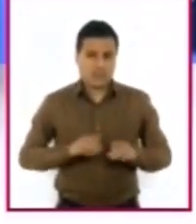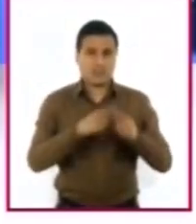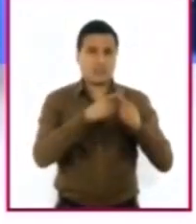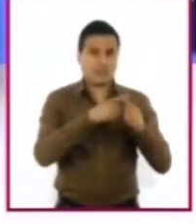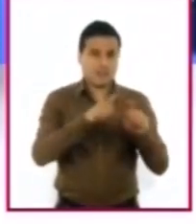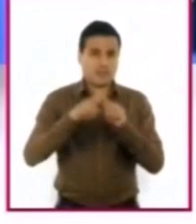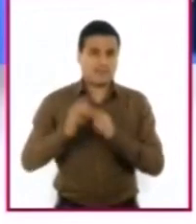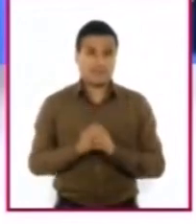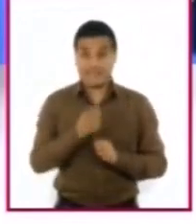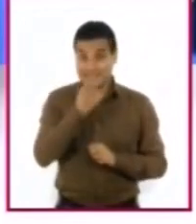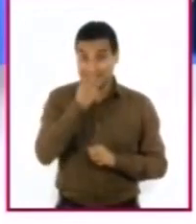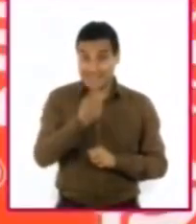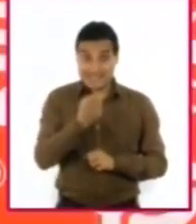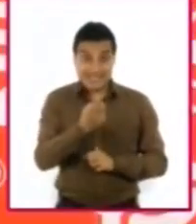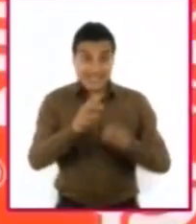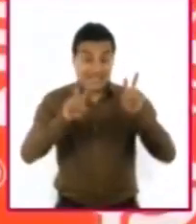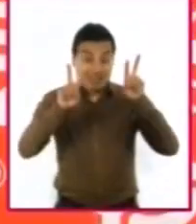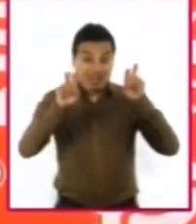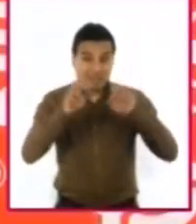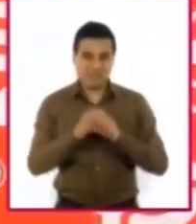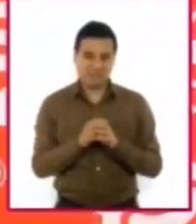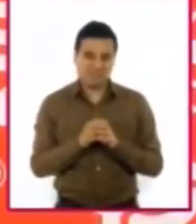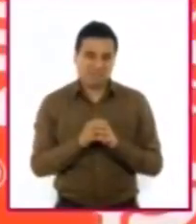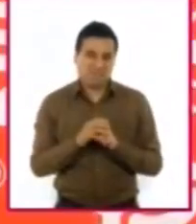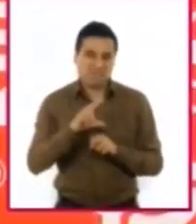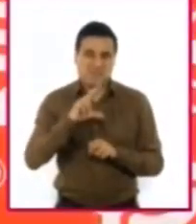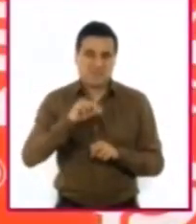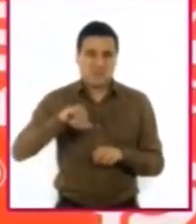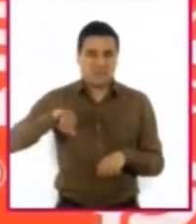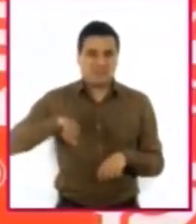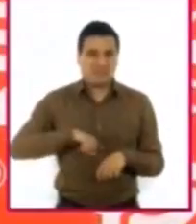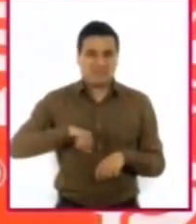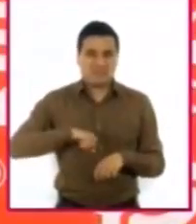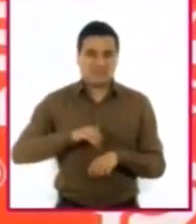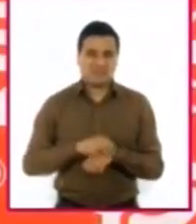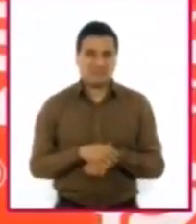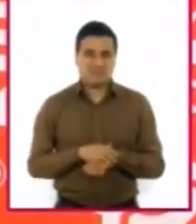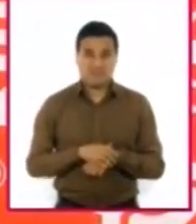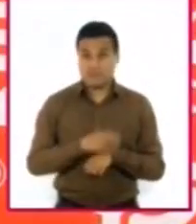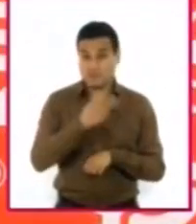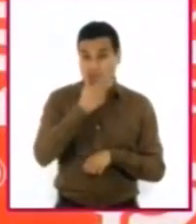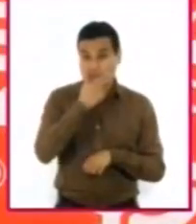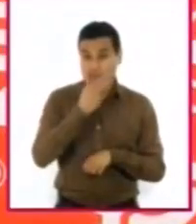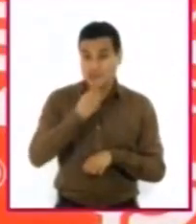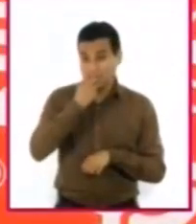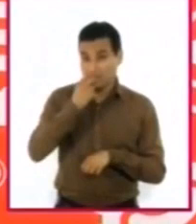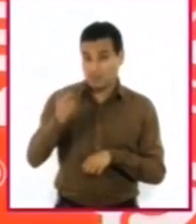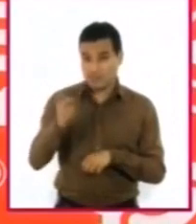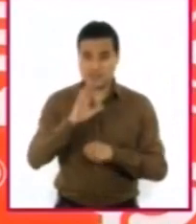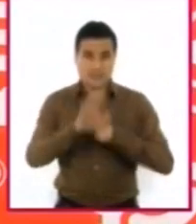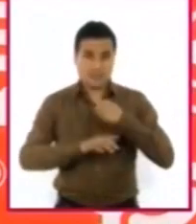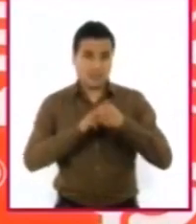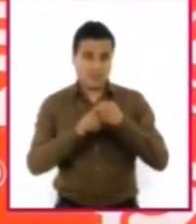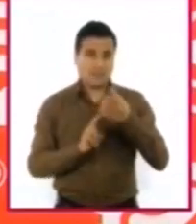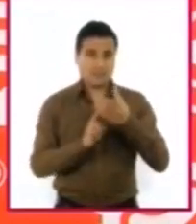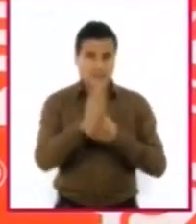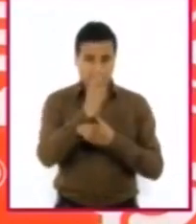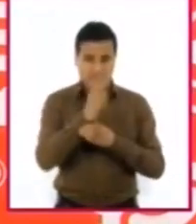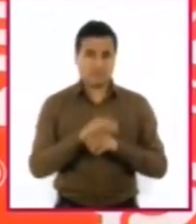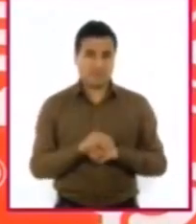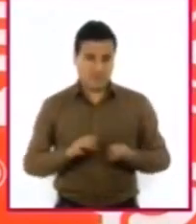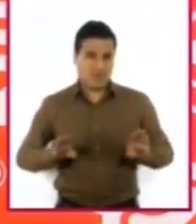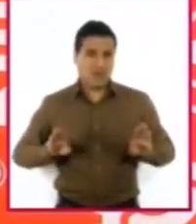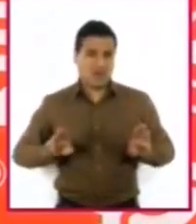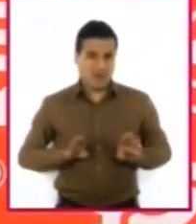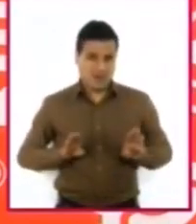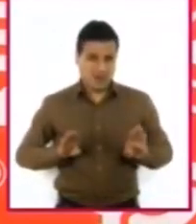tema carecía de interés científico. Aunque Linné aceptaba que las especies hubieran cambiado ligeramente y que existían pequeñas